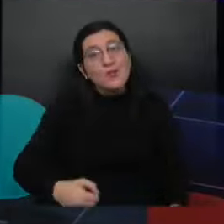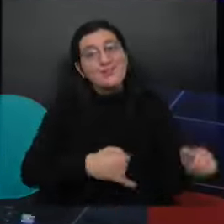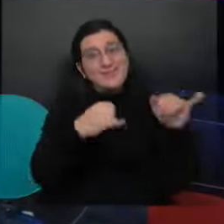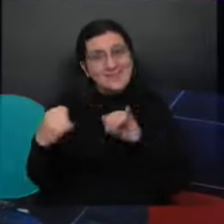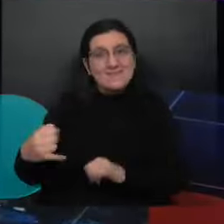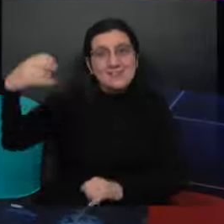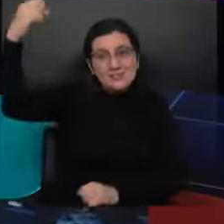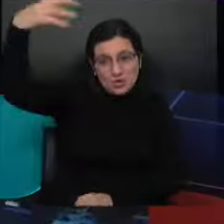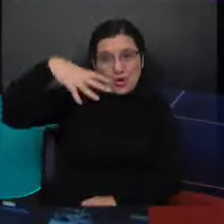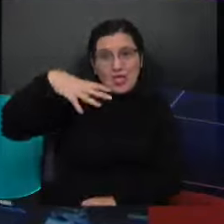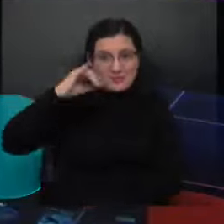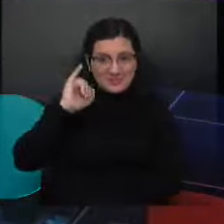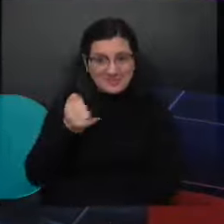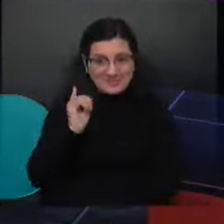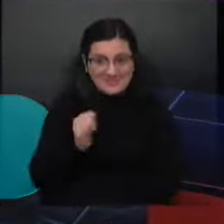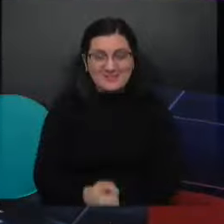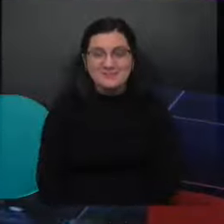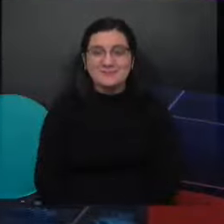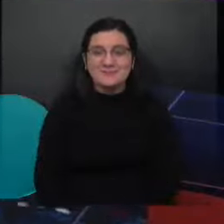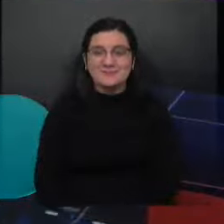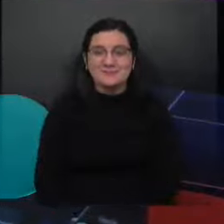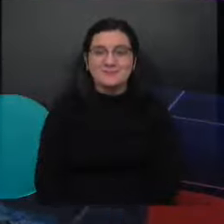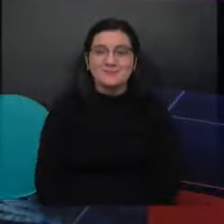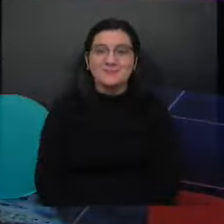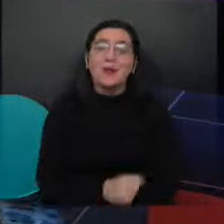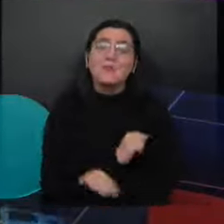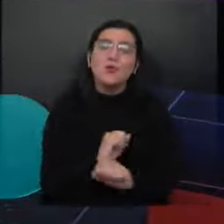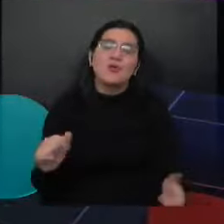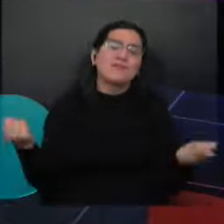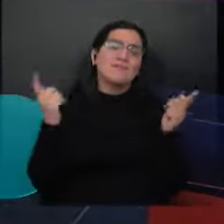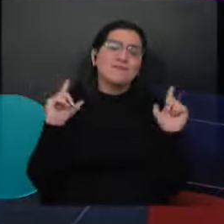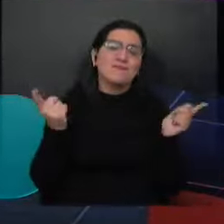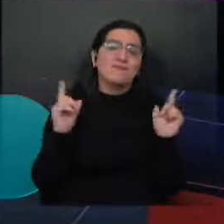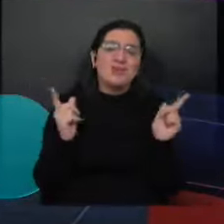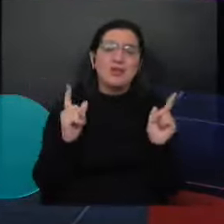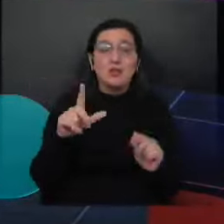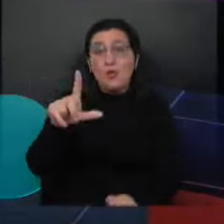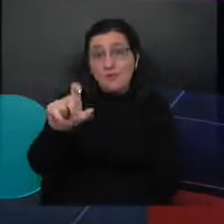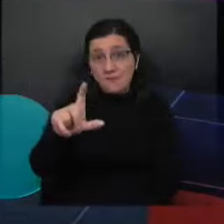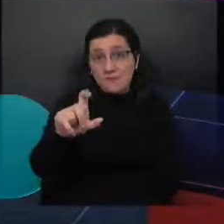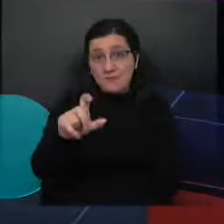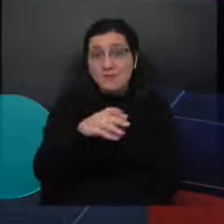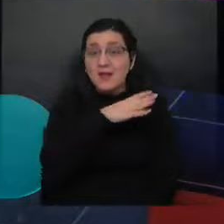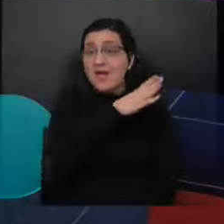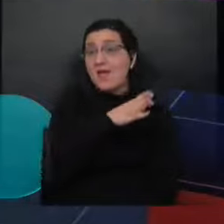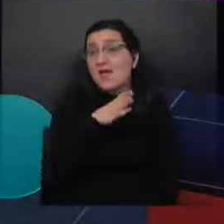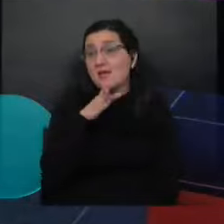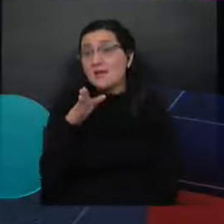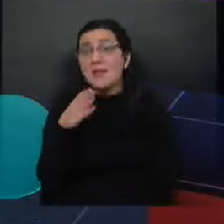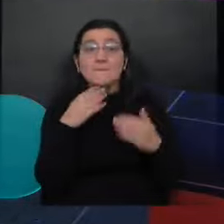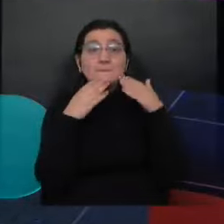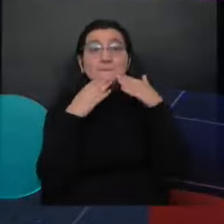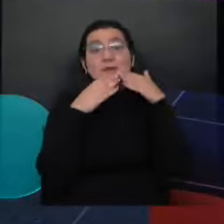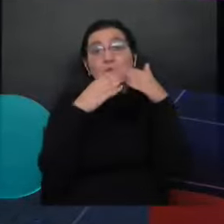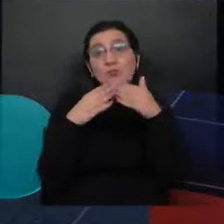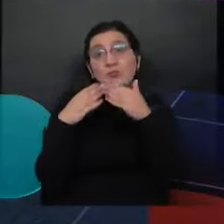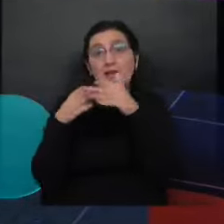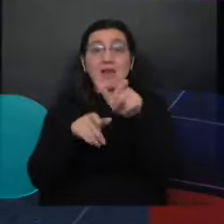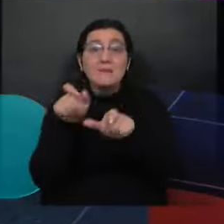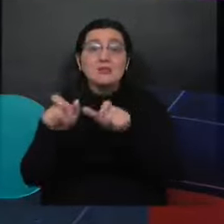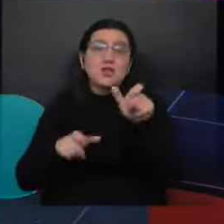Tendremos una mañana soleada en el día de hoy Fito para poder disfrutar y por supuesto para salir a consultarle a la gente a